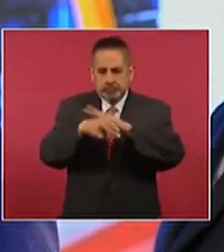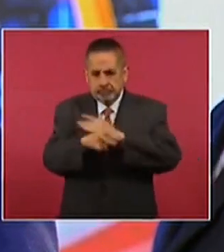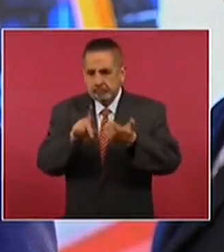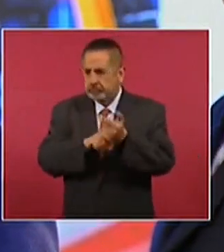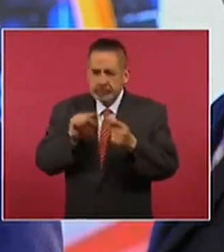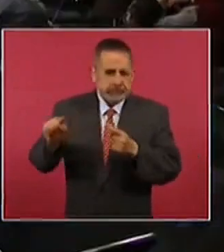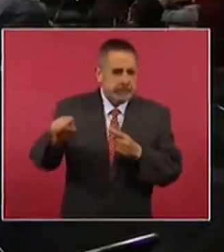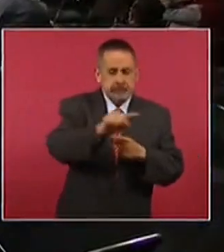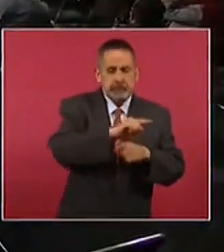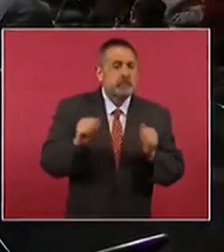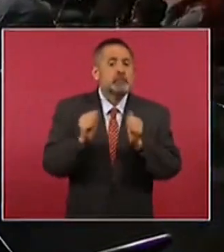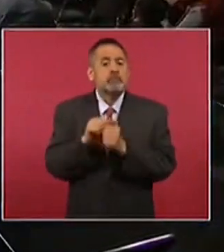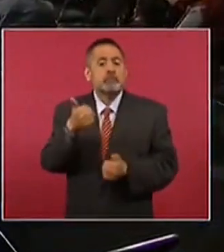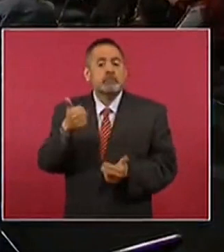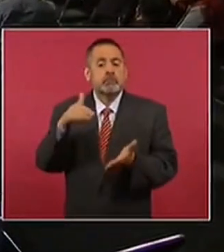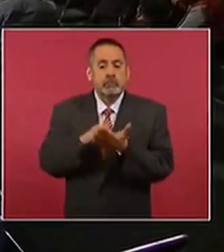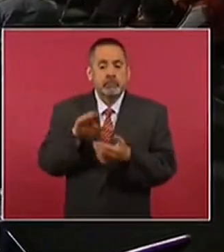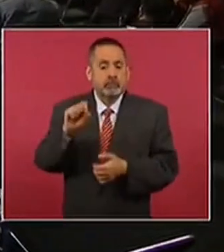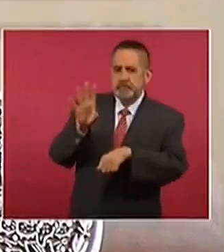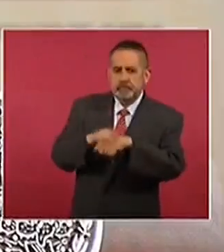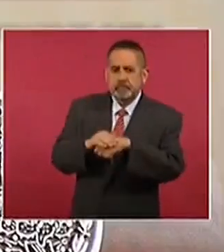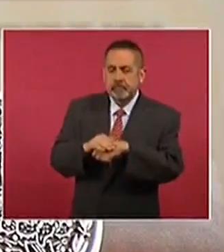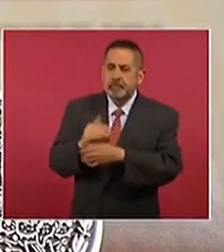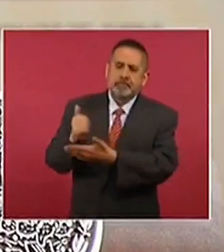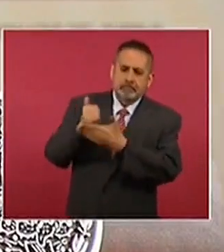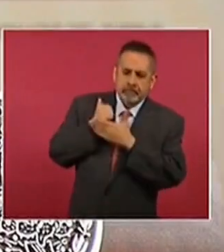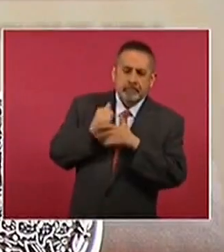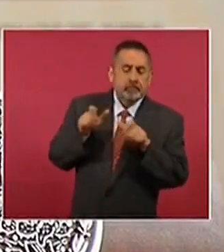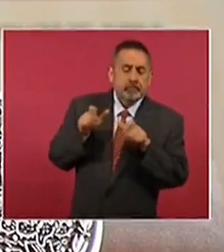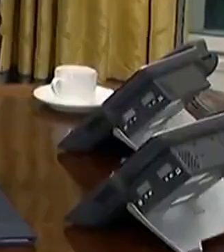por los accidentes que son hechos inusuales